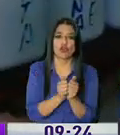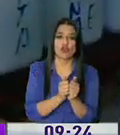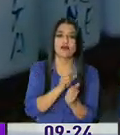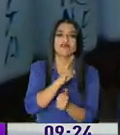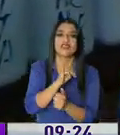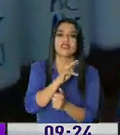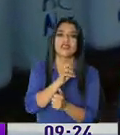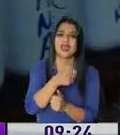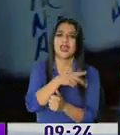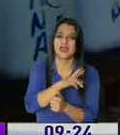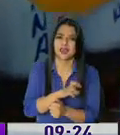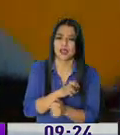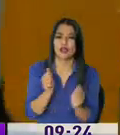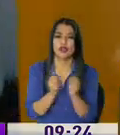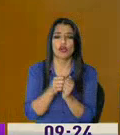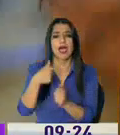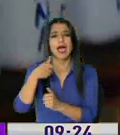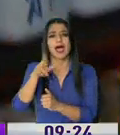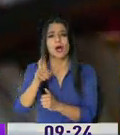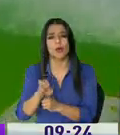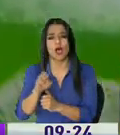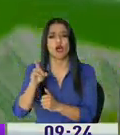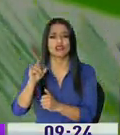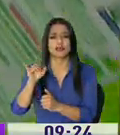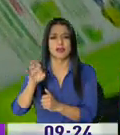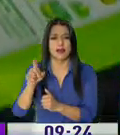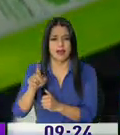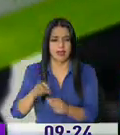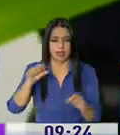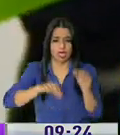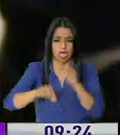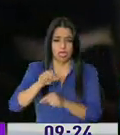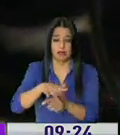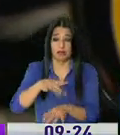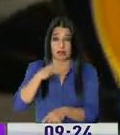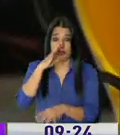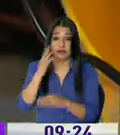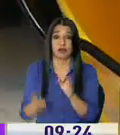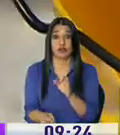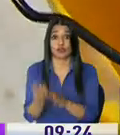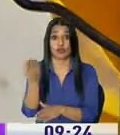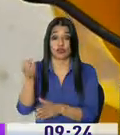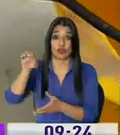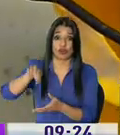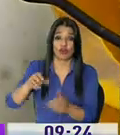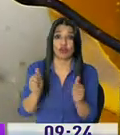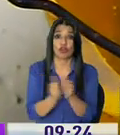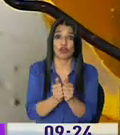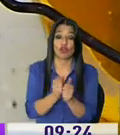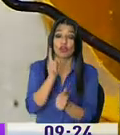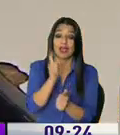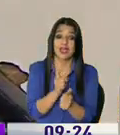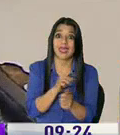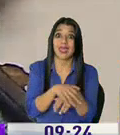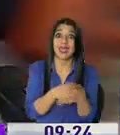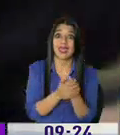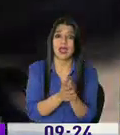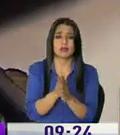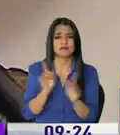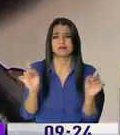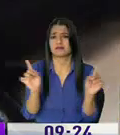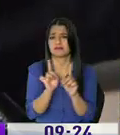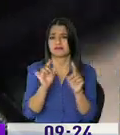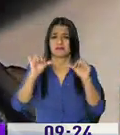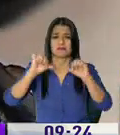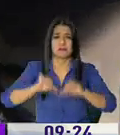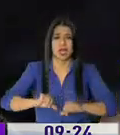con agua oxigenada, por ejemplo. Produce gases, cloro con geles antibacteriales. Eso en